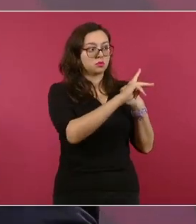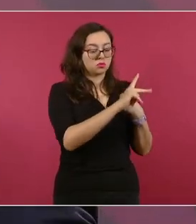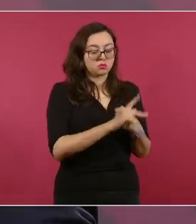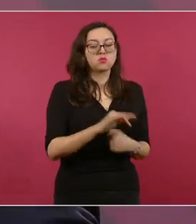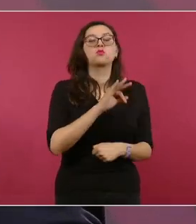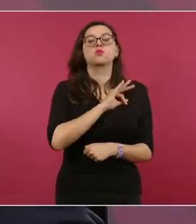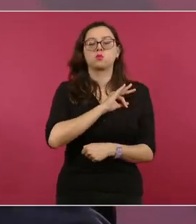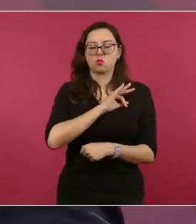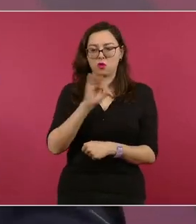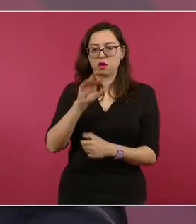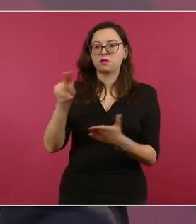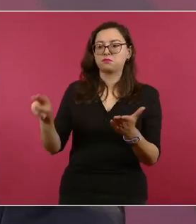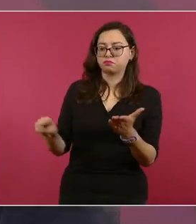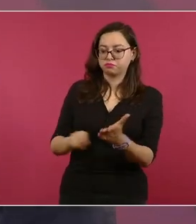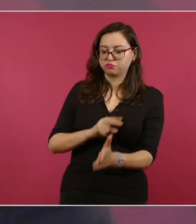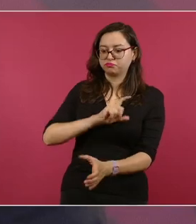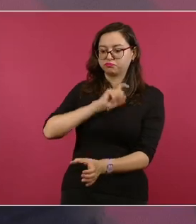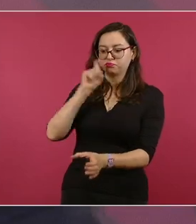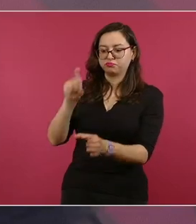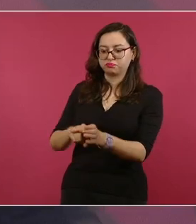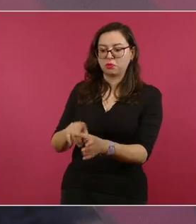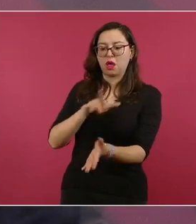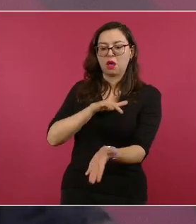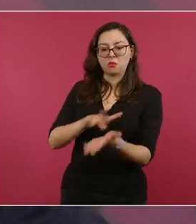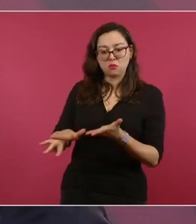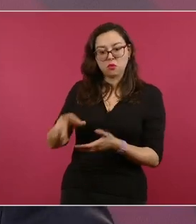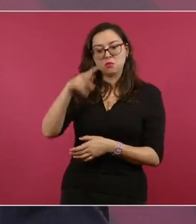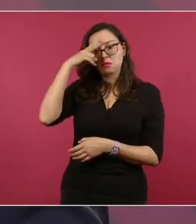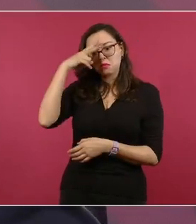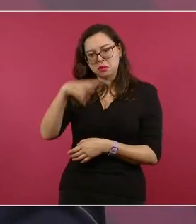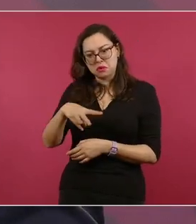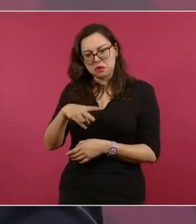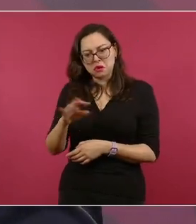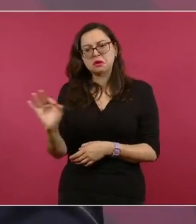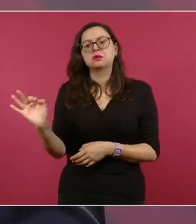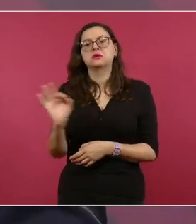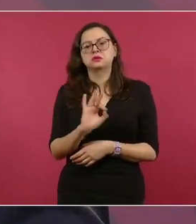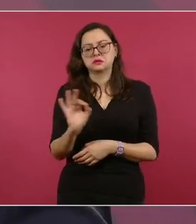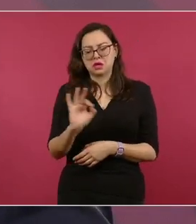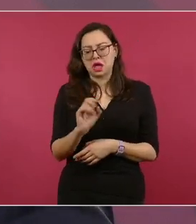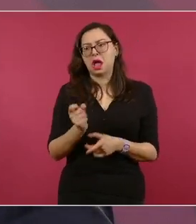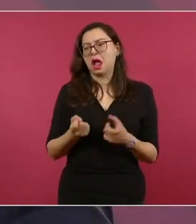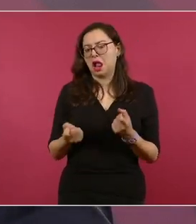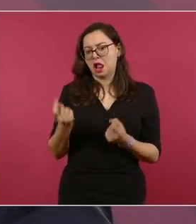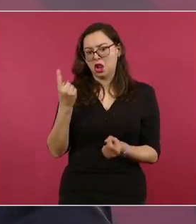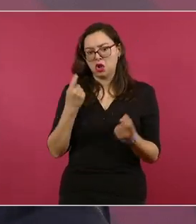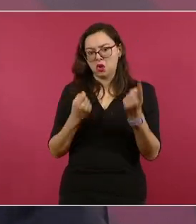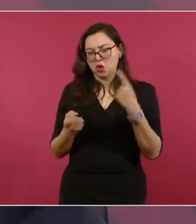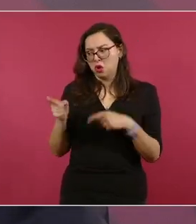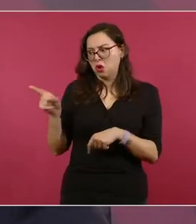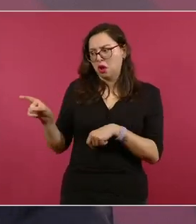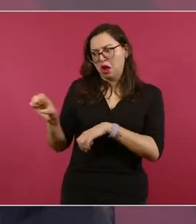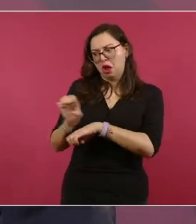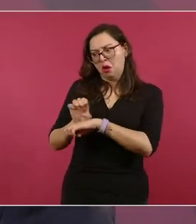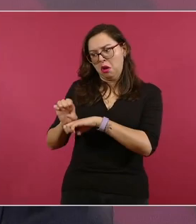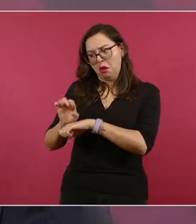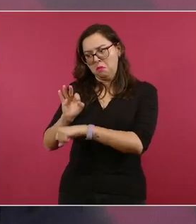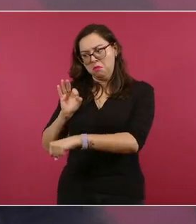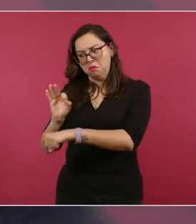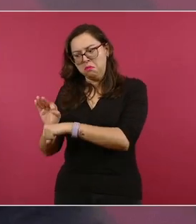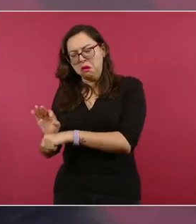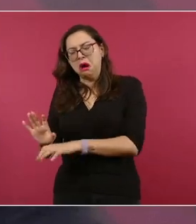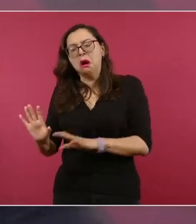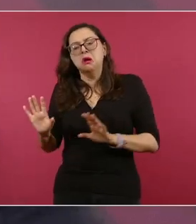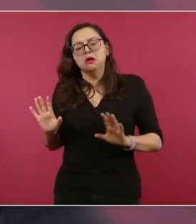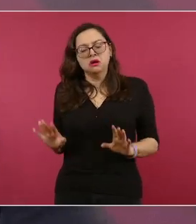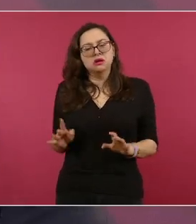intervenir, pueden apoyar los argumentos de México. Habrá quienes apoyen los argumentos de Ecuador. Pero estamos seguros que casi